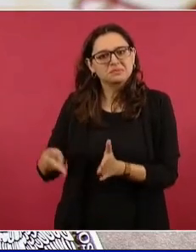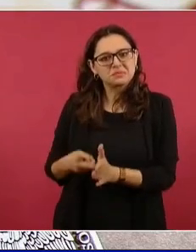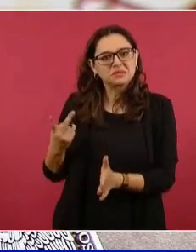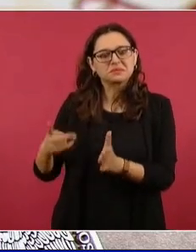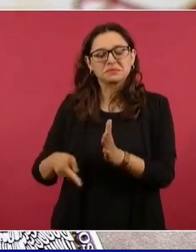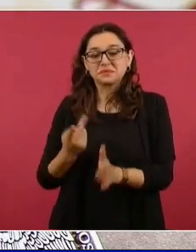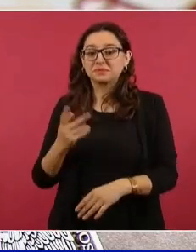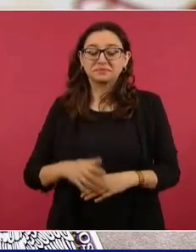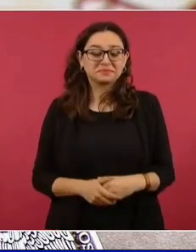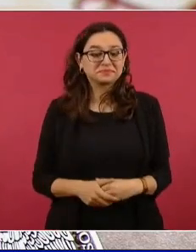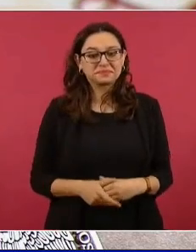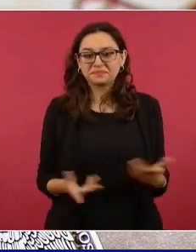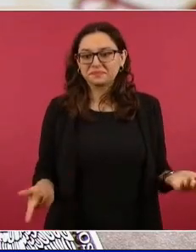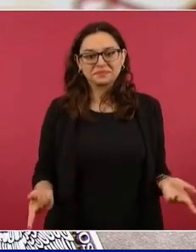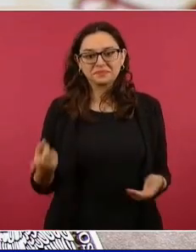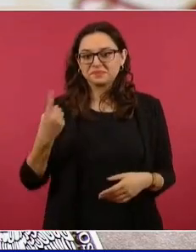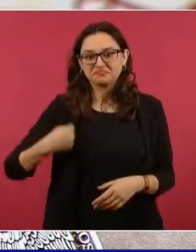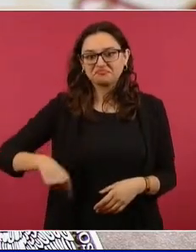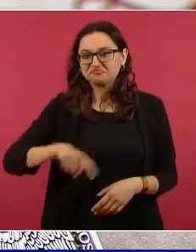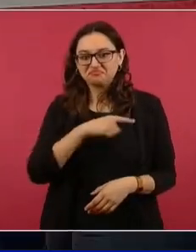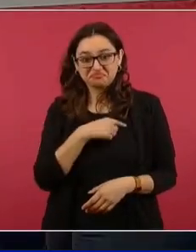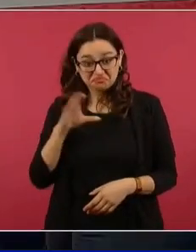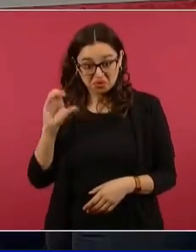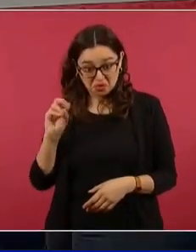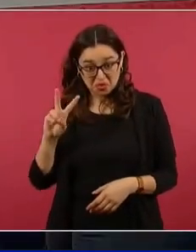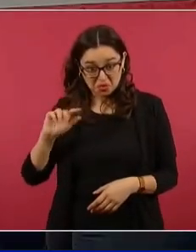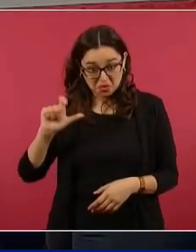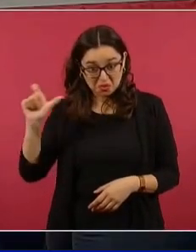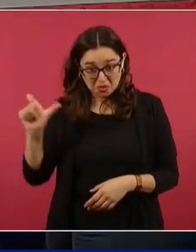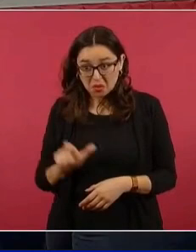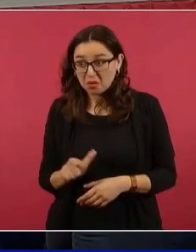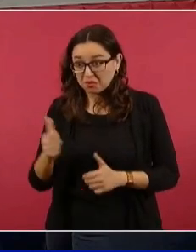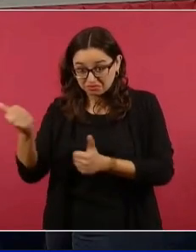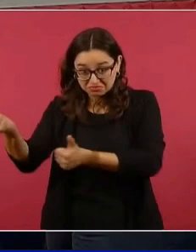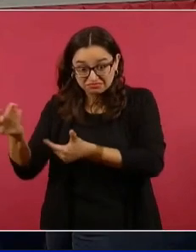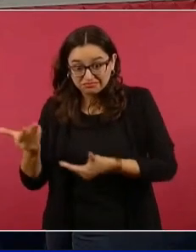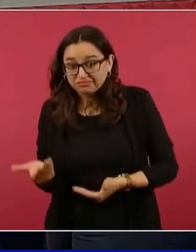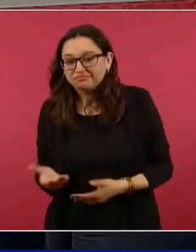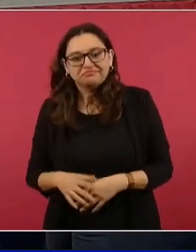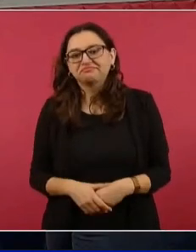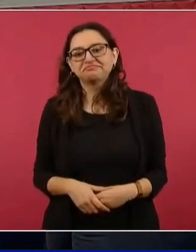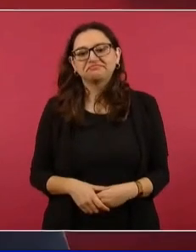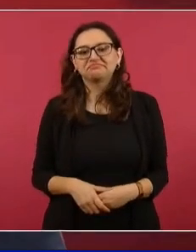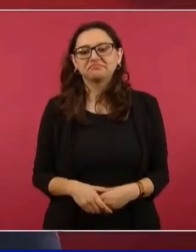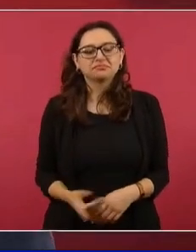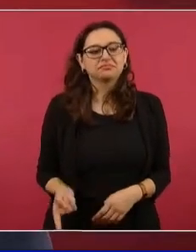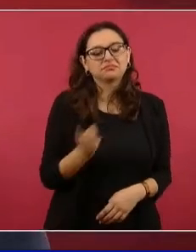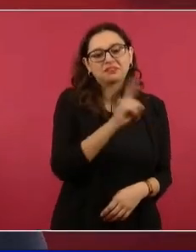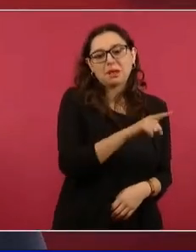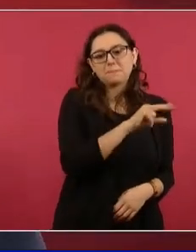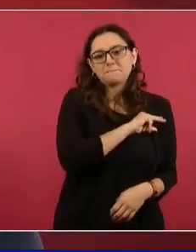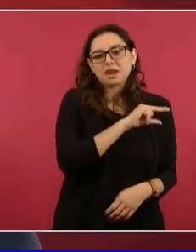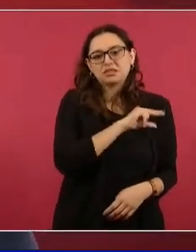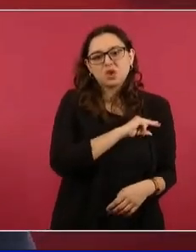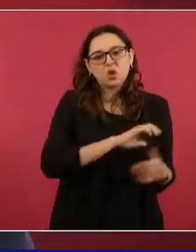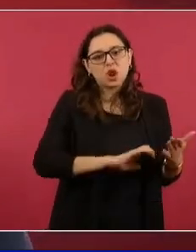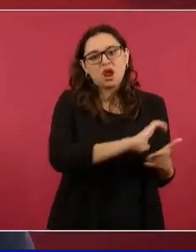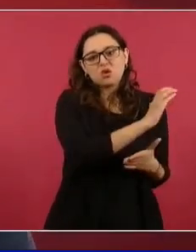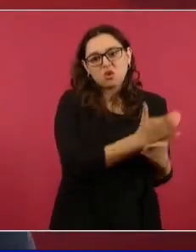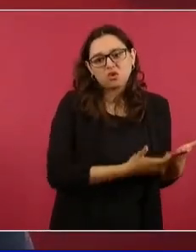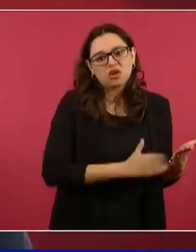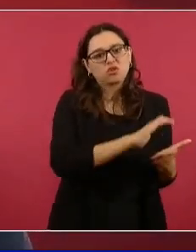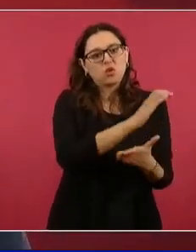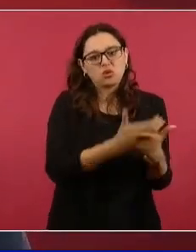logramos satisfacer nuestro acceso a vacunas mayormente por los contratos directos y COVAX solo ha sido un